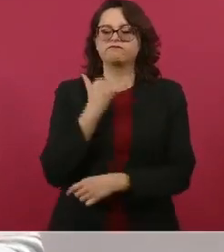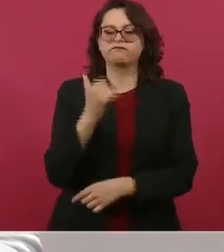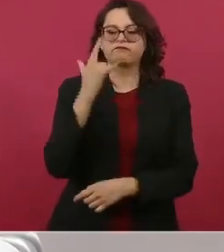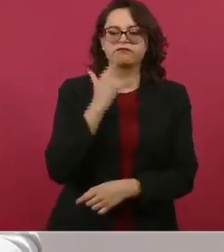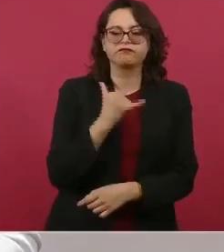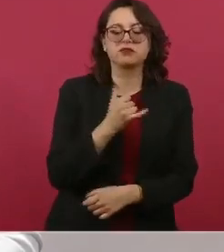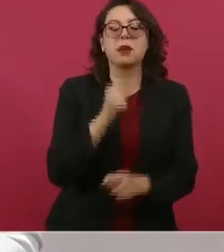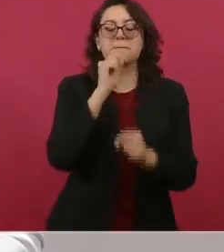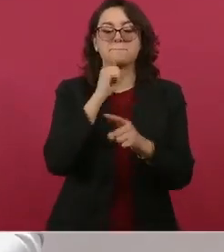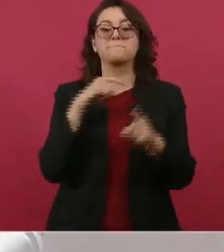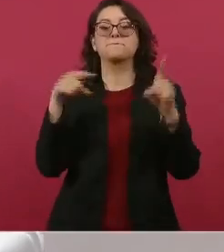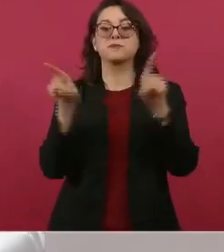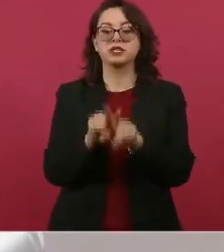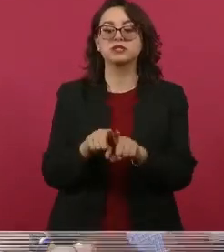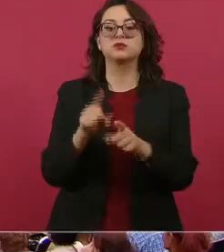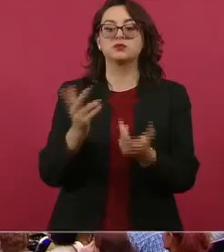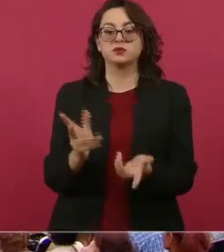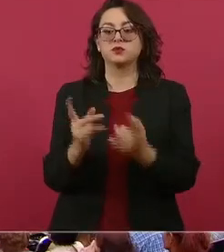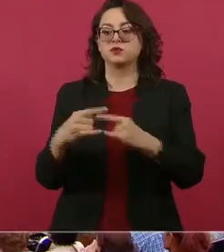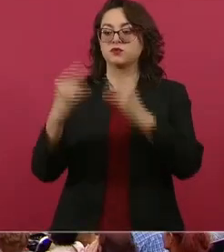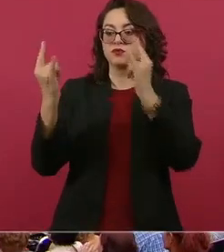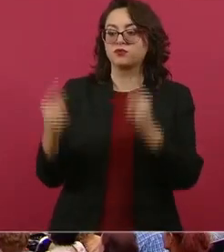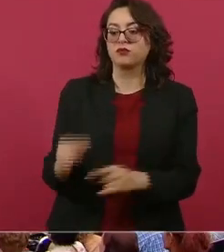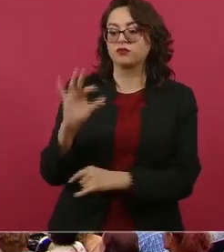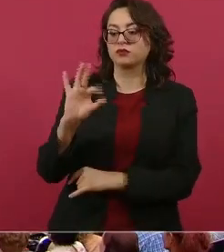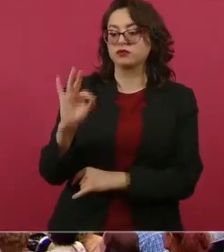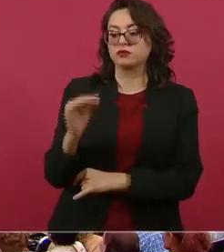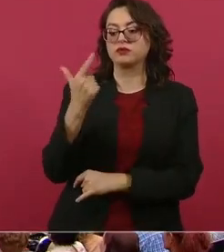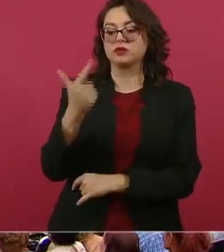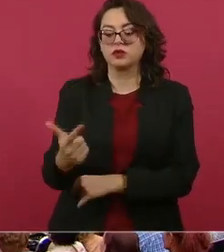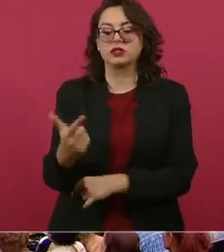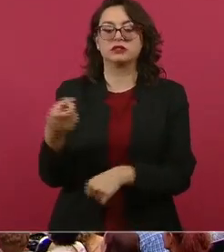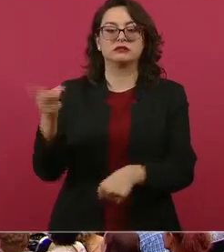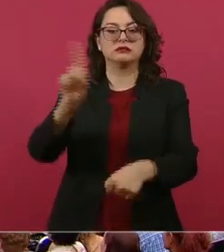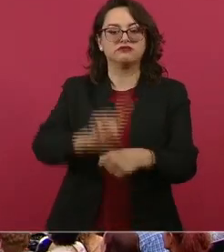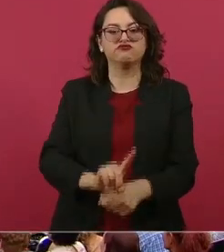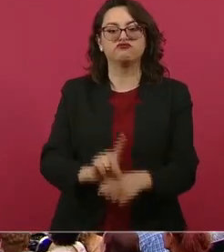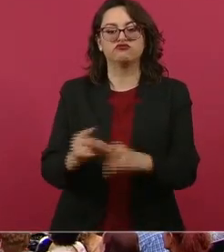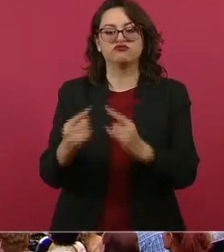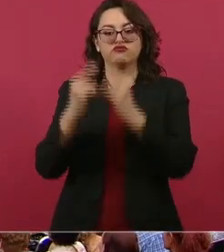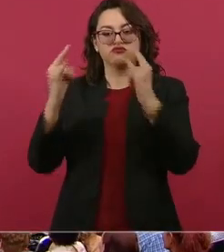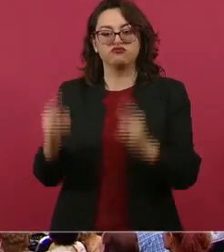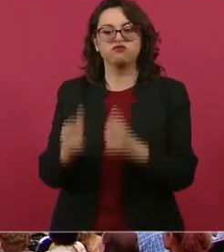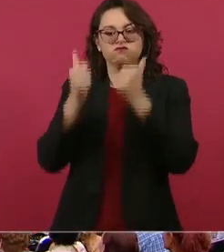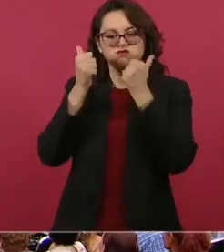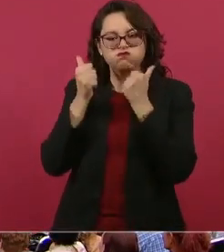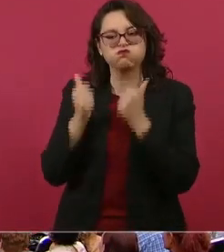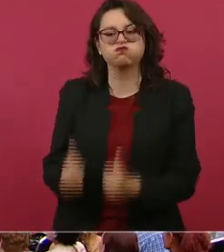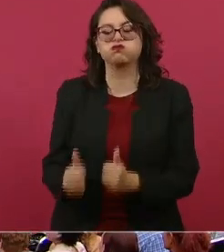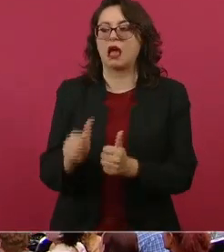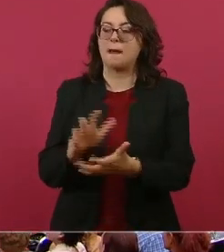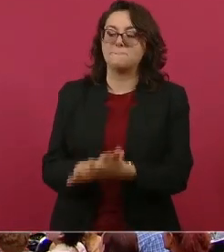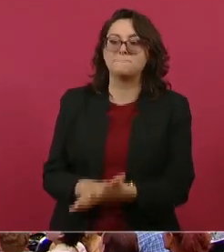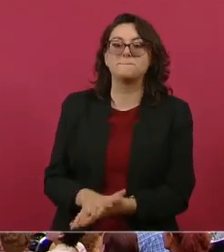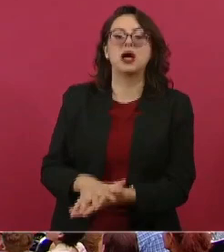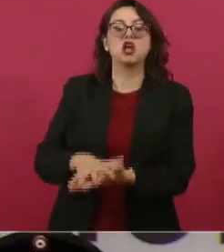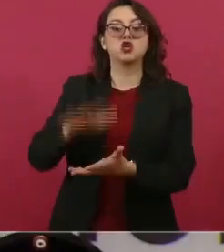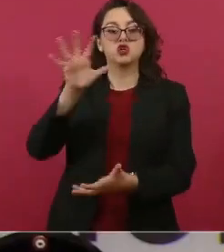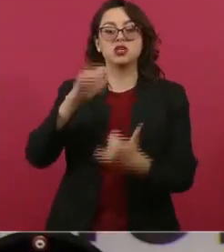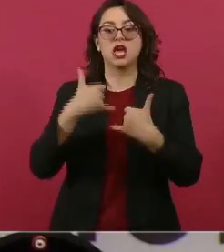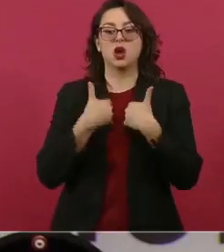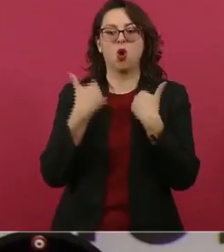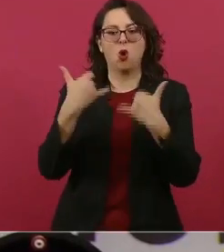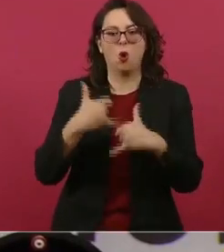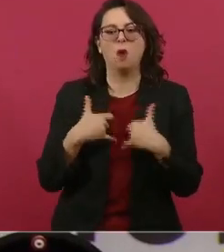47 días del plantón, y eran jóvenes la mayoría de esa inmensa ola humana, alegre